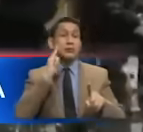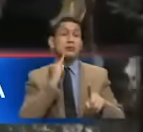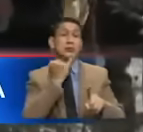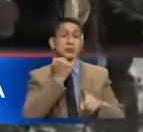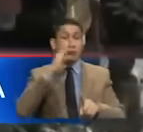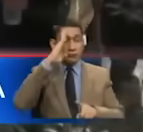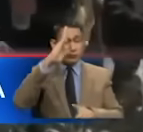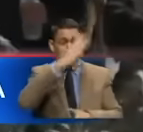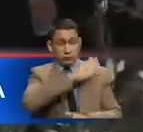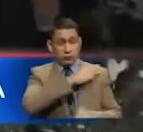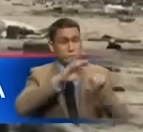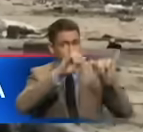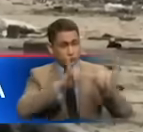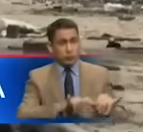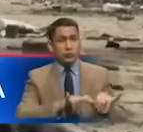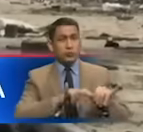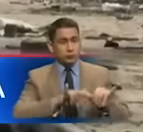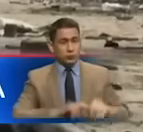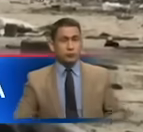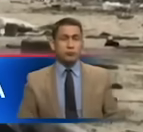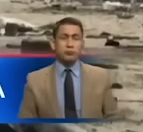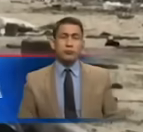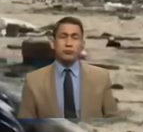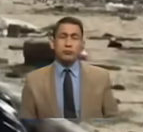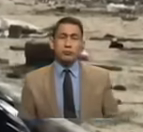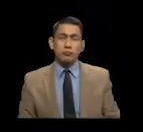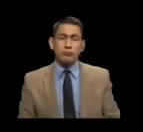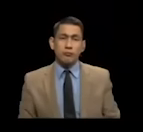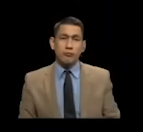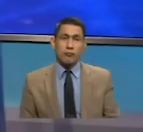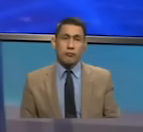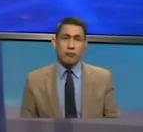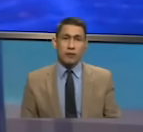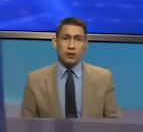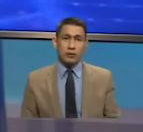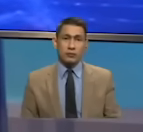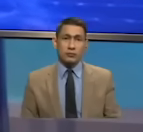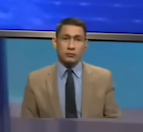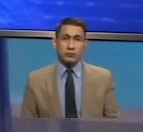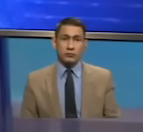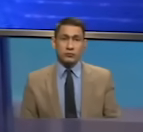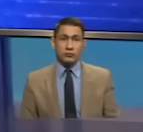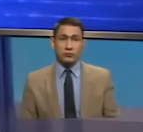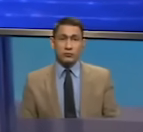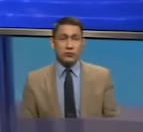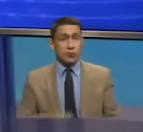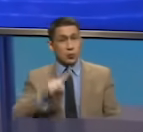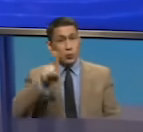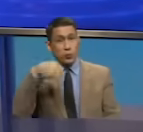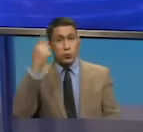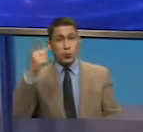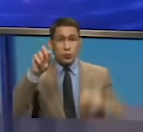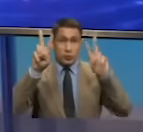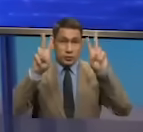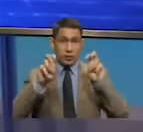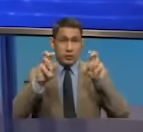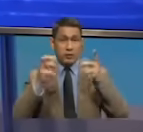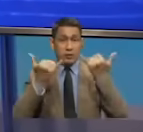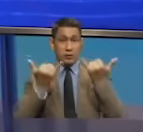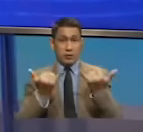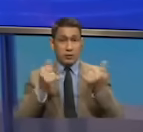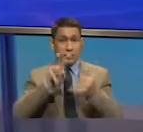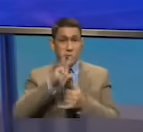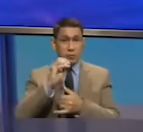capturados. Pamela Montilla, TC Televisión. En otro tema, les contamos que en lo que va de